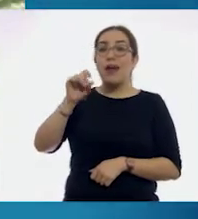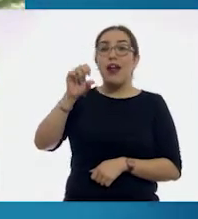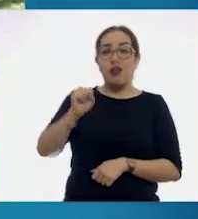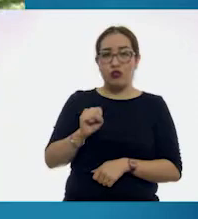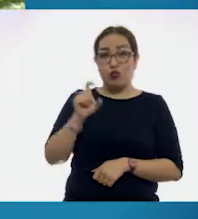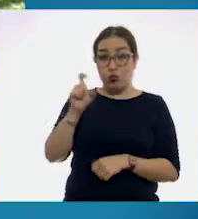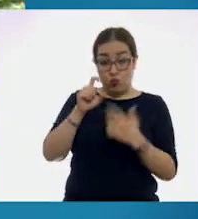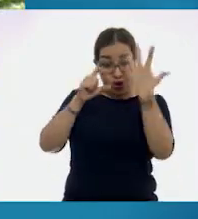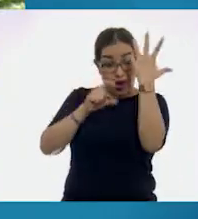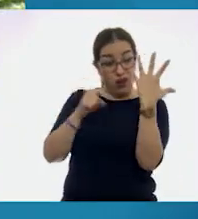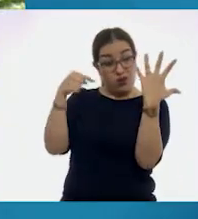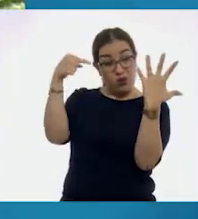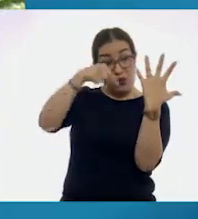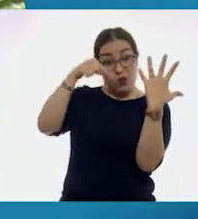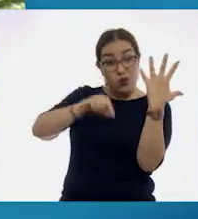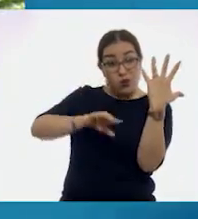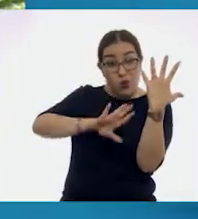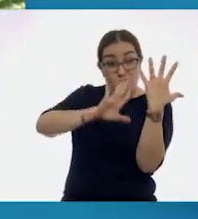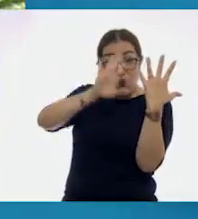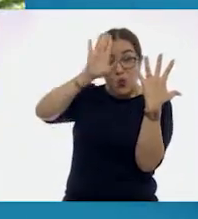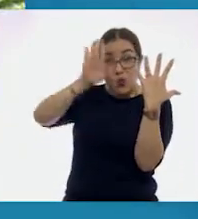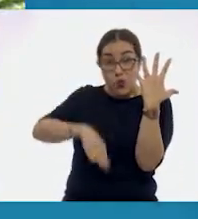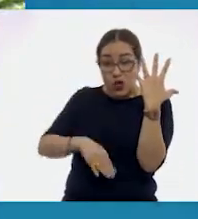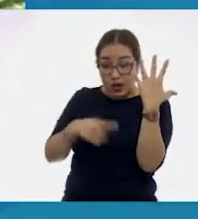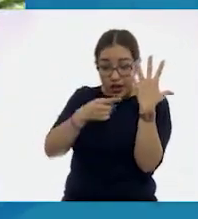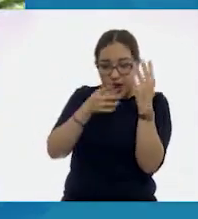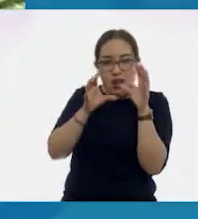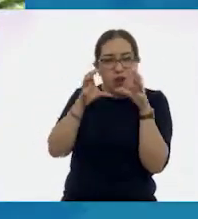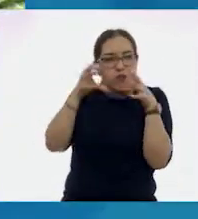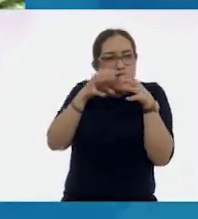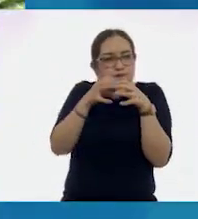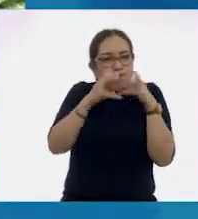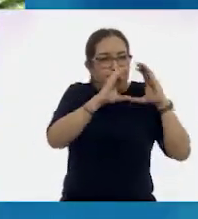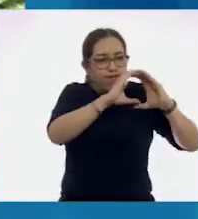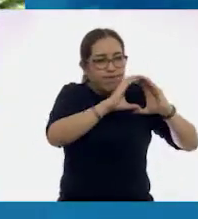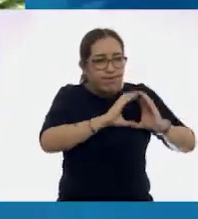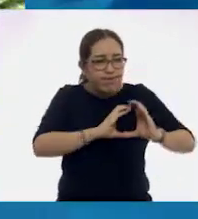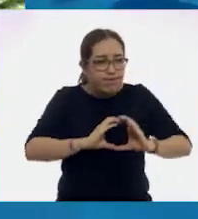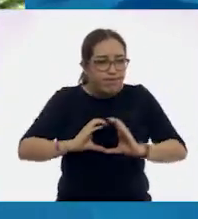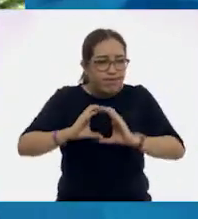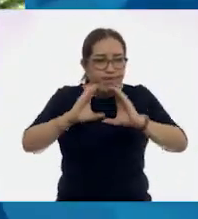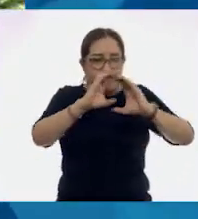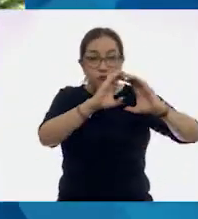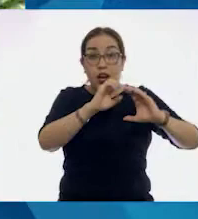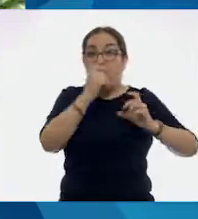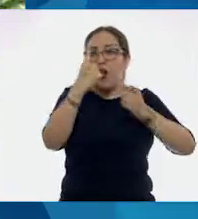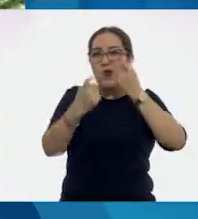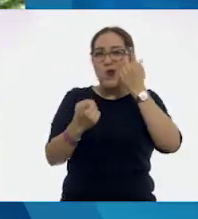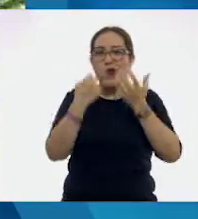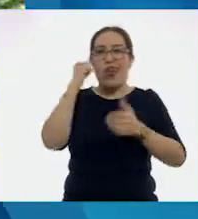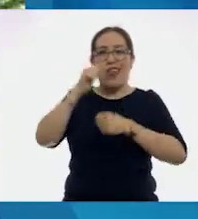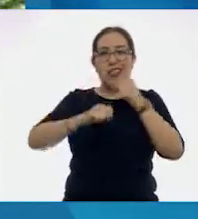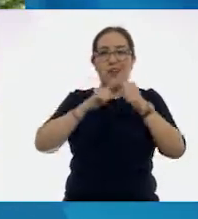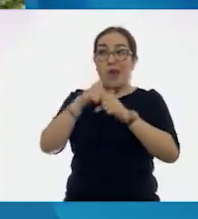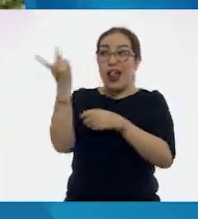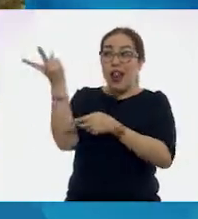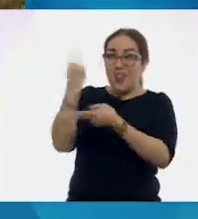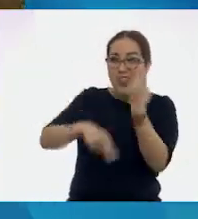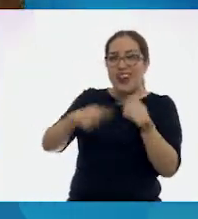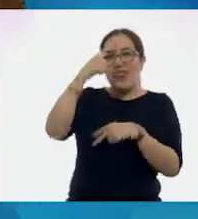muere, dejan unos huecos que los murciélagos y otros animales aprovechan a usarlos como guarida.